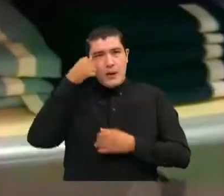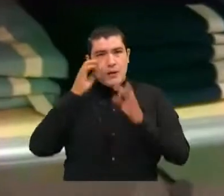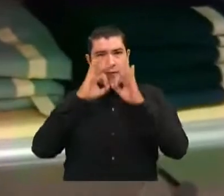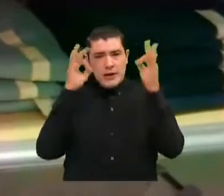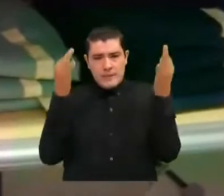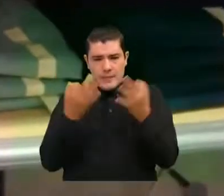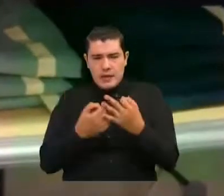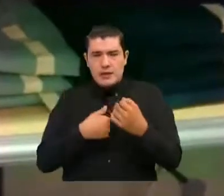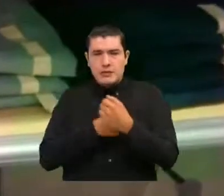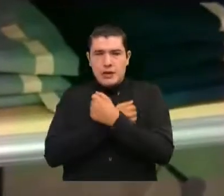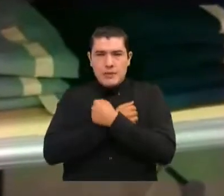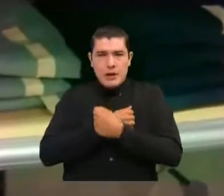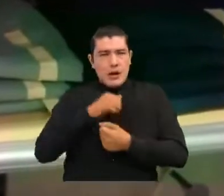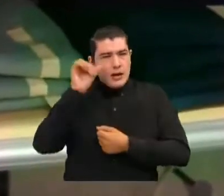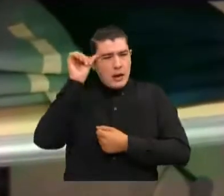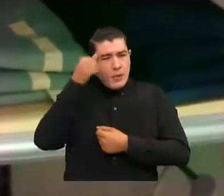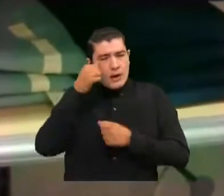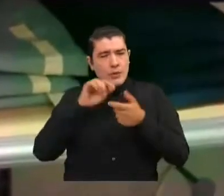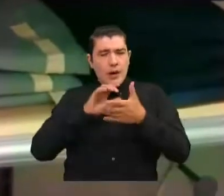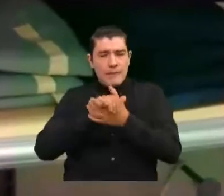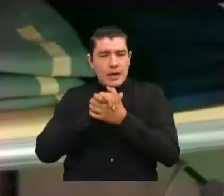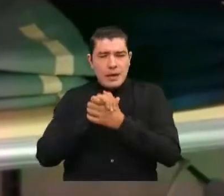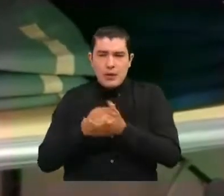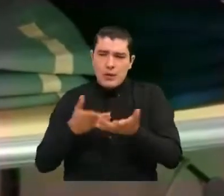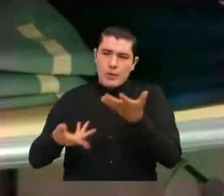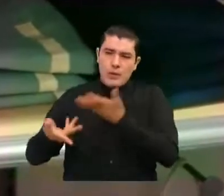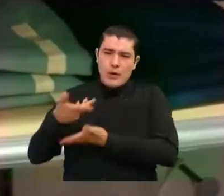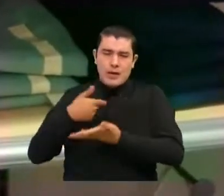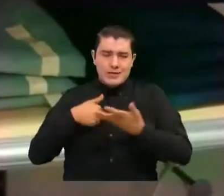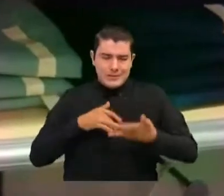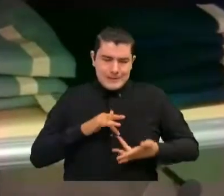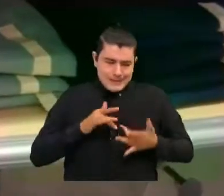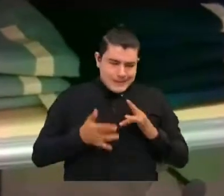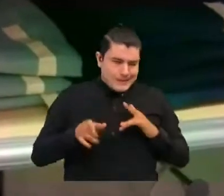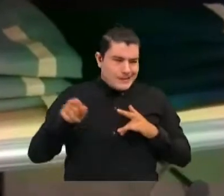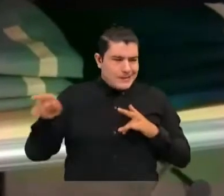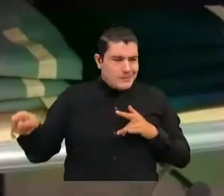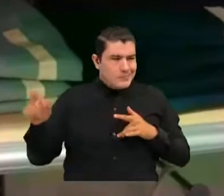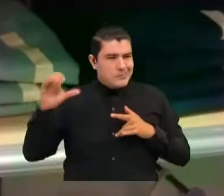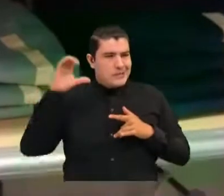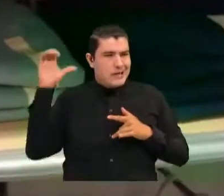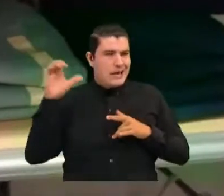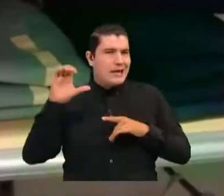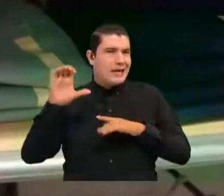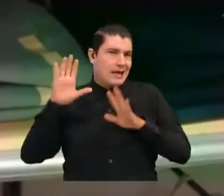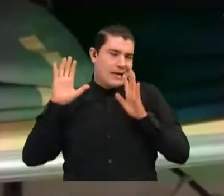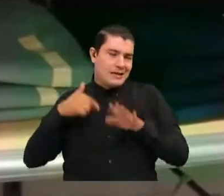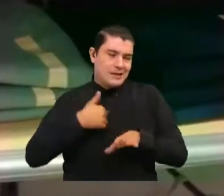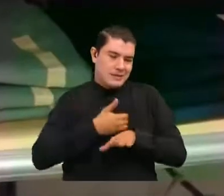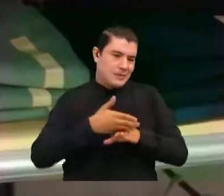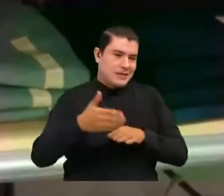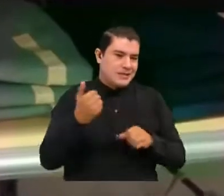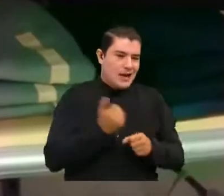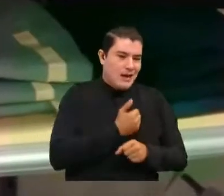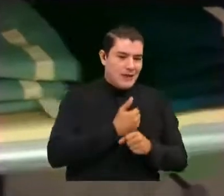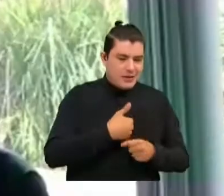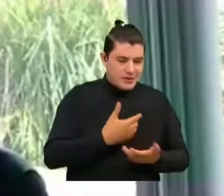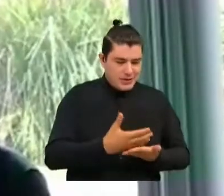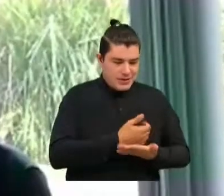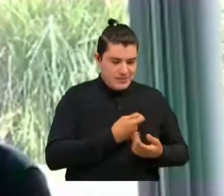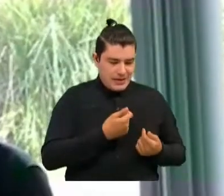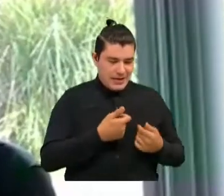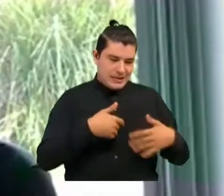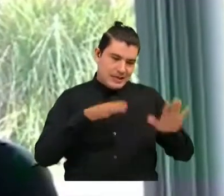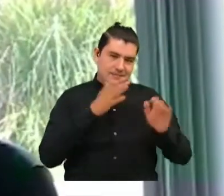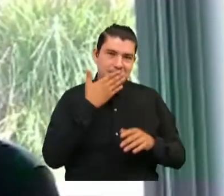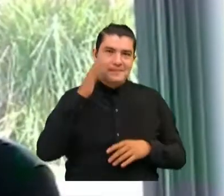amigos, y hace como que me duele un poquito, pero por un ratico. Ya después trabajo y tengo plata y se me pasa.